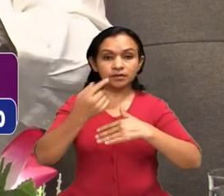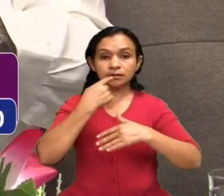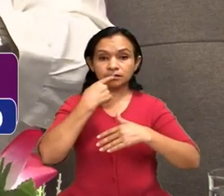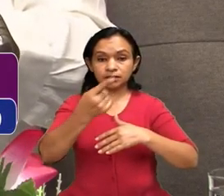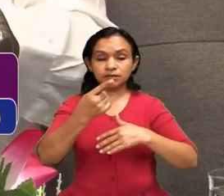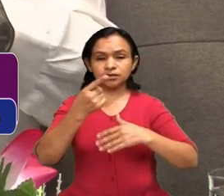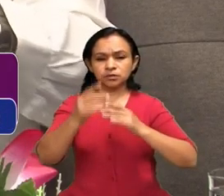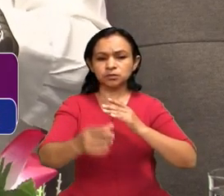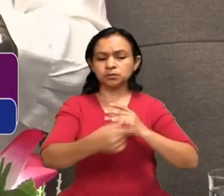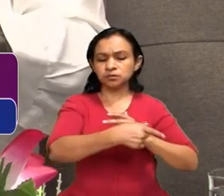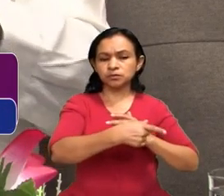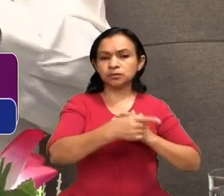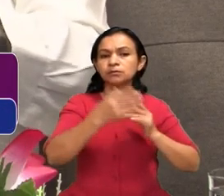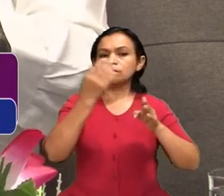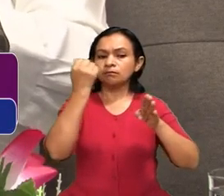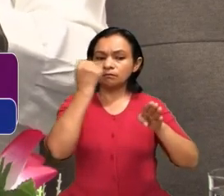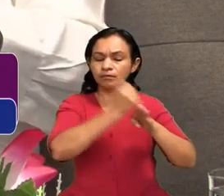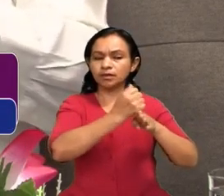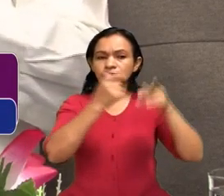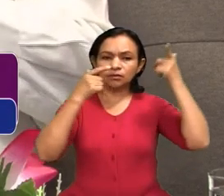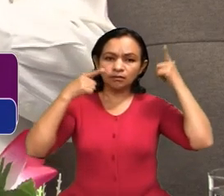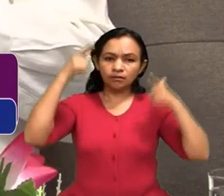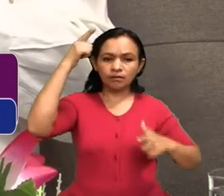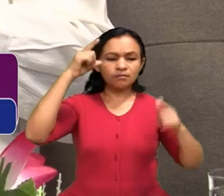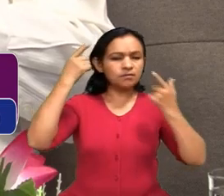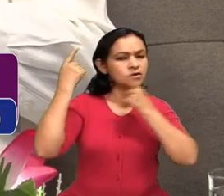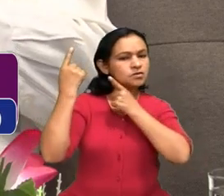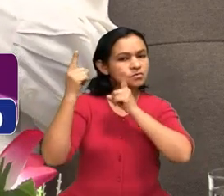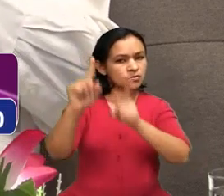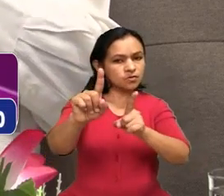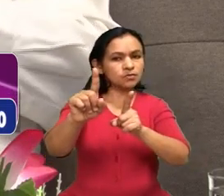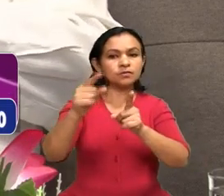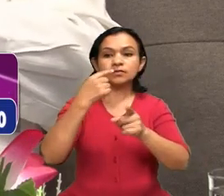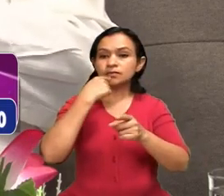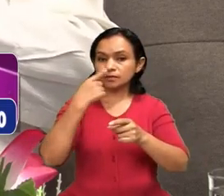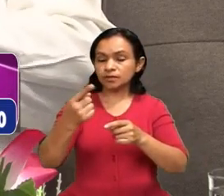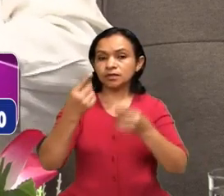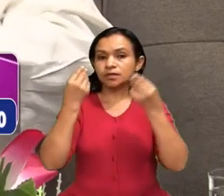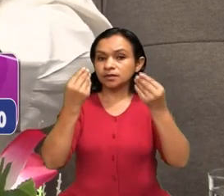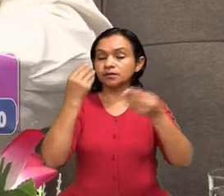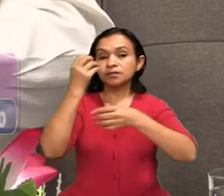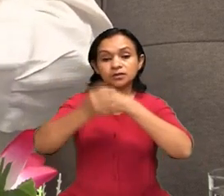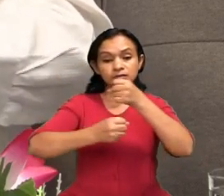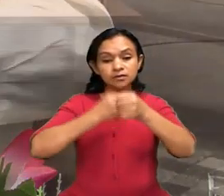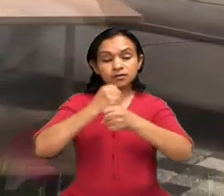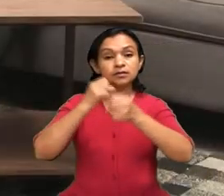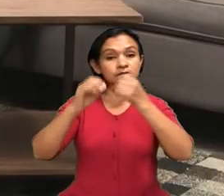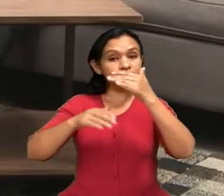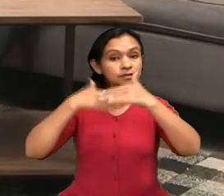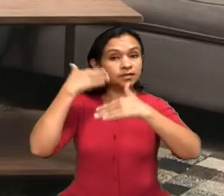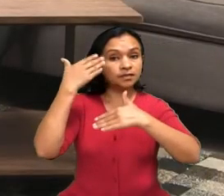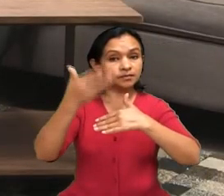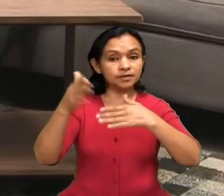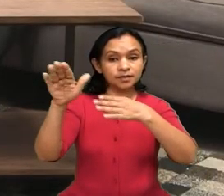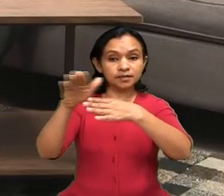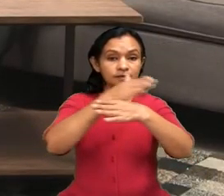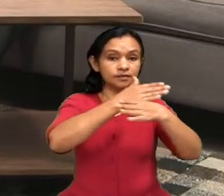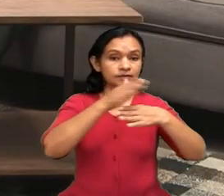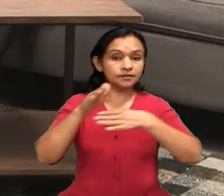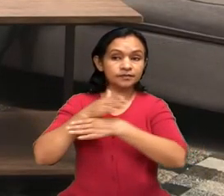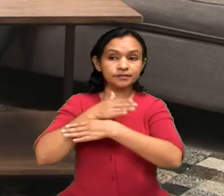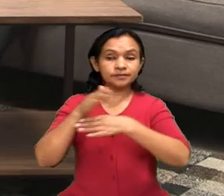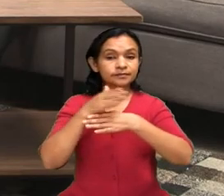reivindicando el asesinato a traición de Sandino. Y también ya muchos años después, otros procesos que sin duda alguna, y también